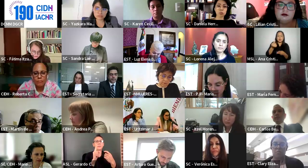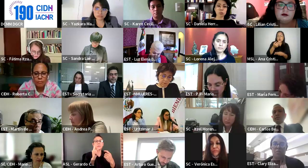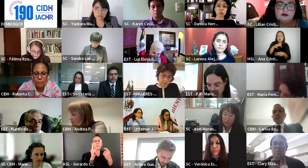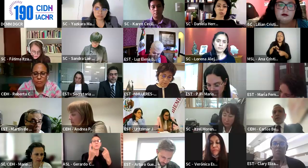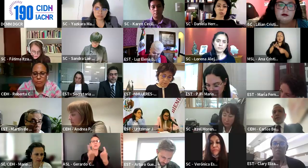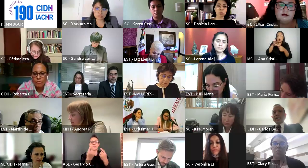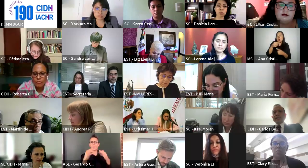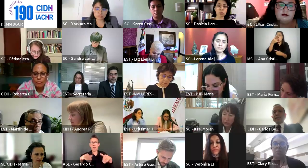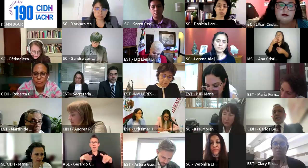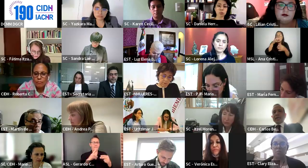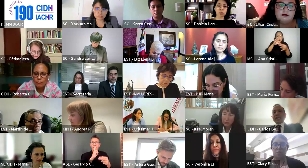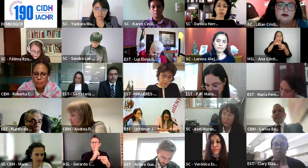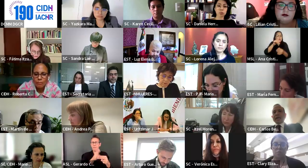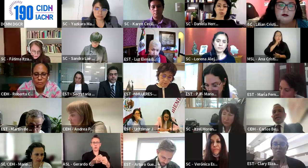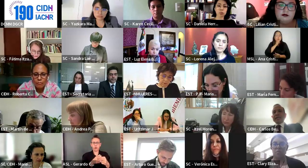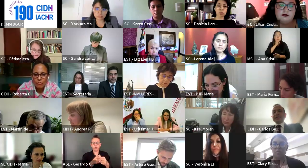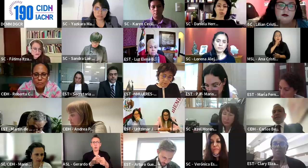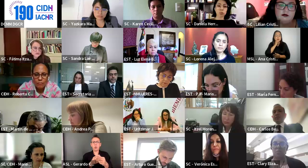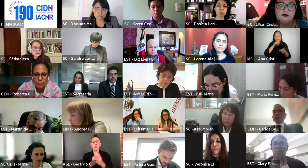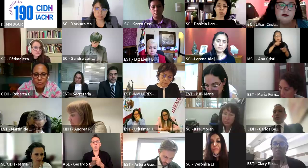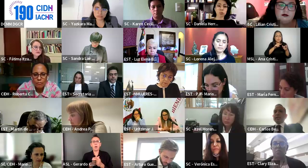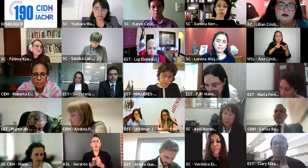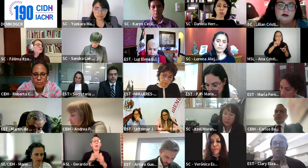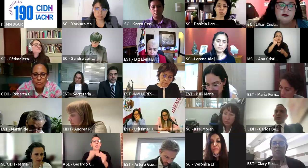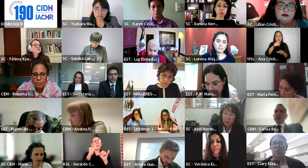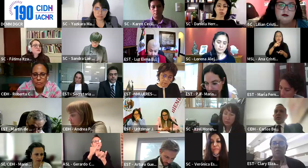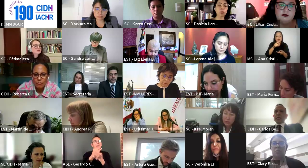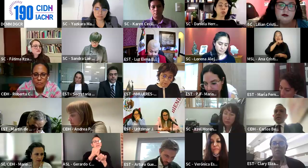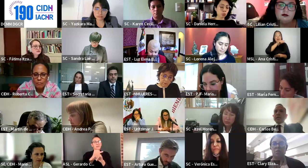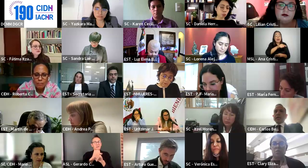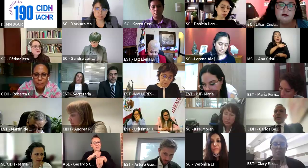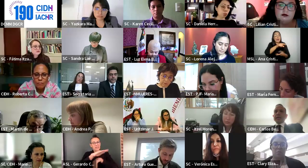ha sido mencionado y es el de la institucionalización.